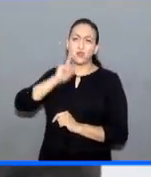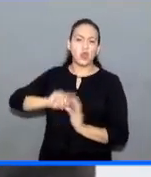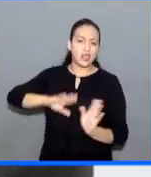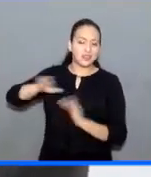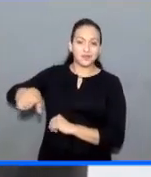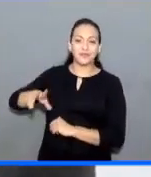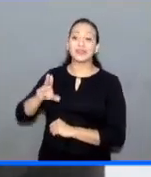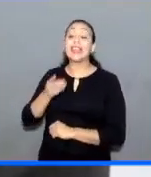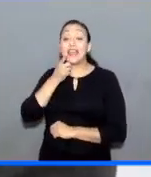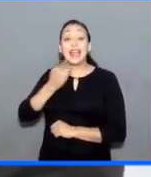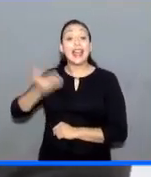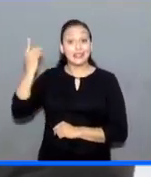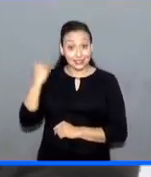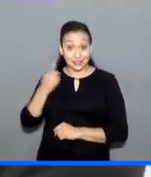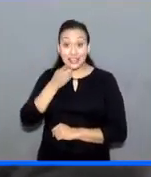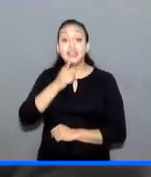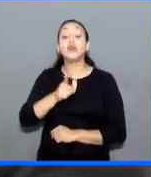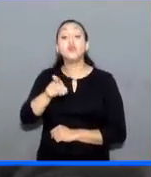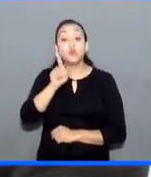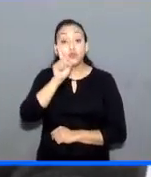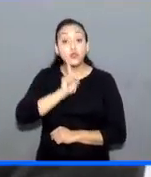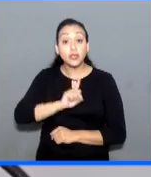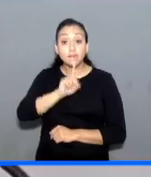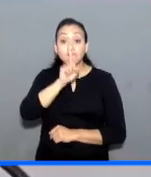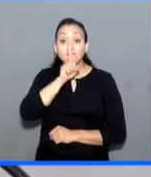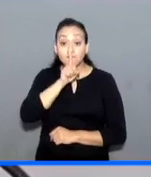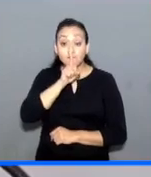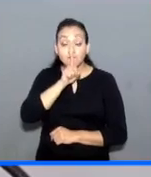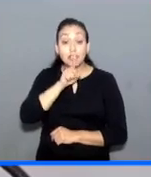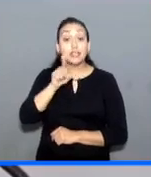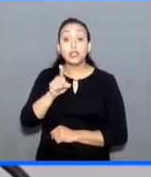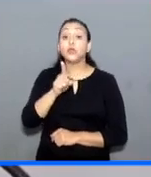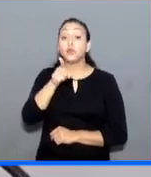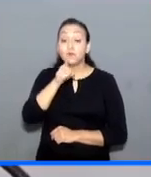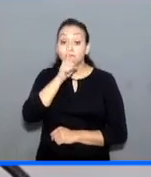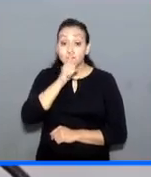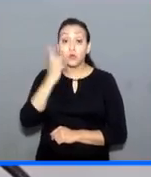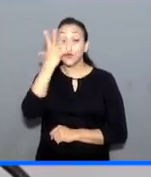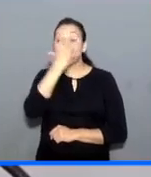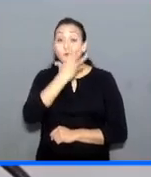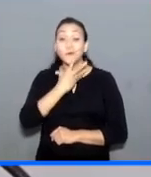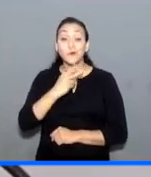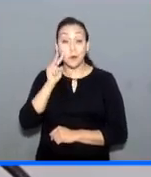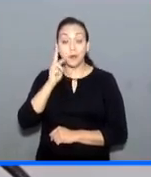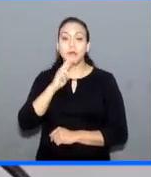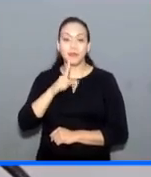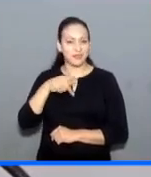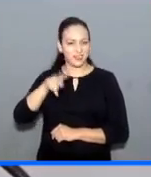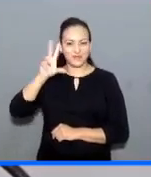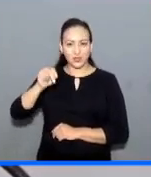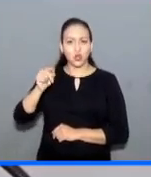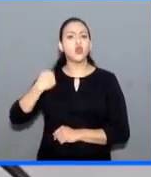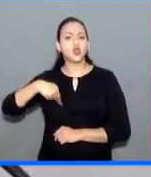te ves más bonita. Las mujeres nos vemos más bonitas cuando hablamos y cuando participamos.